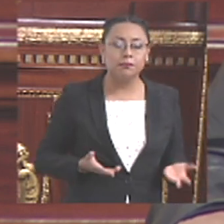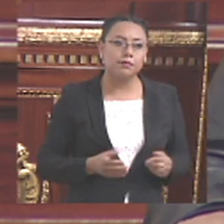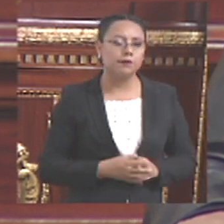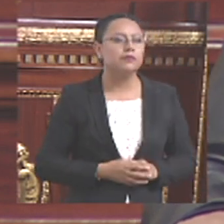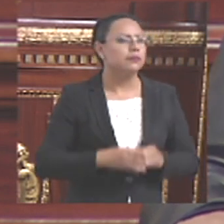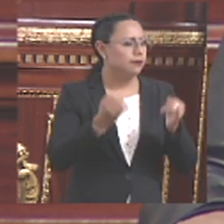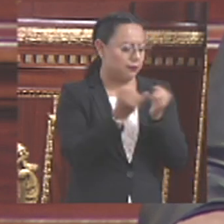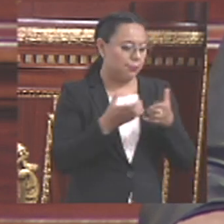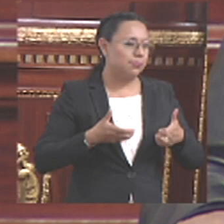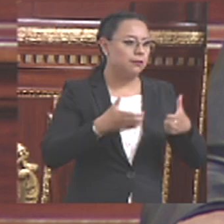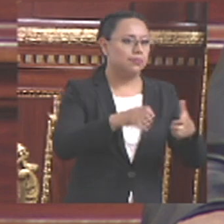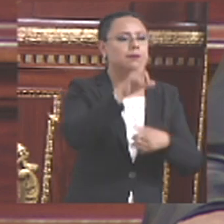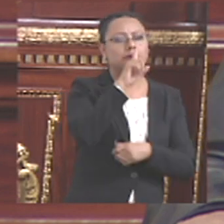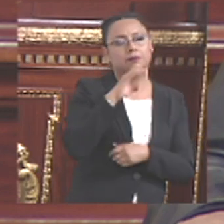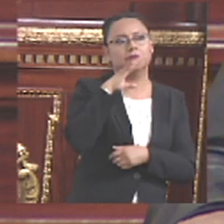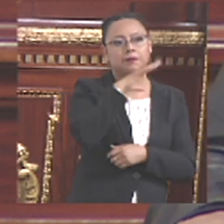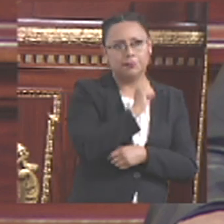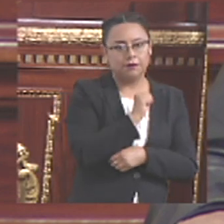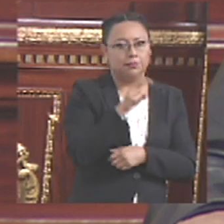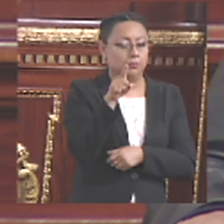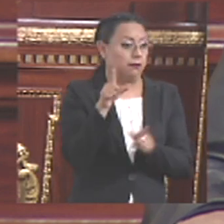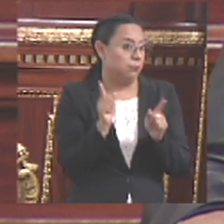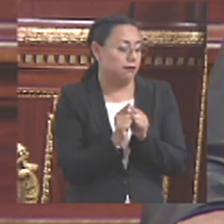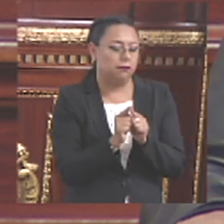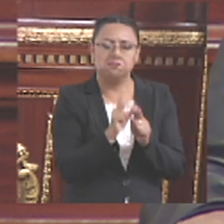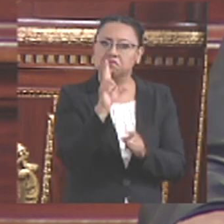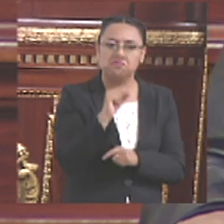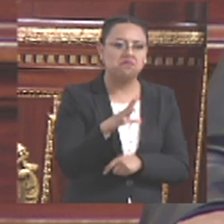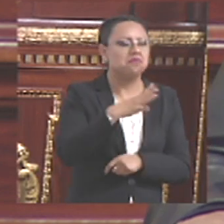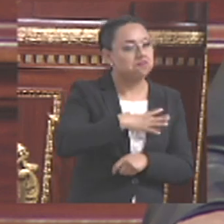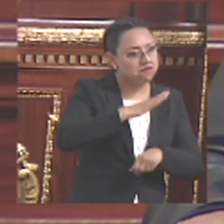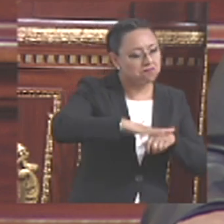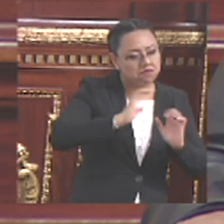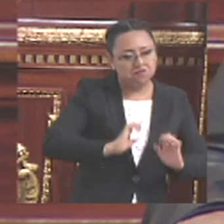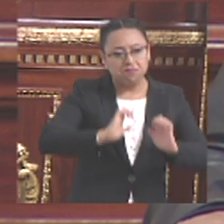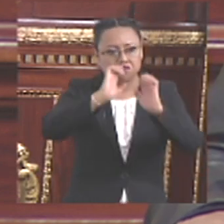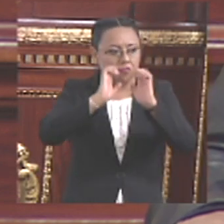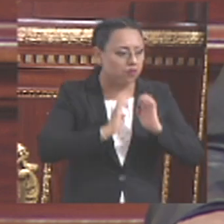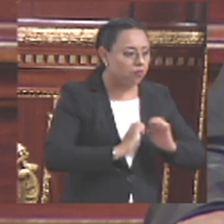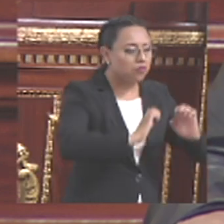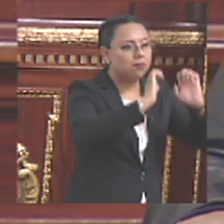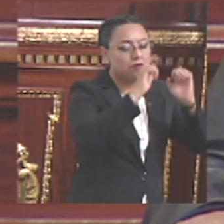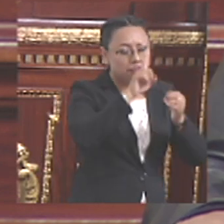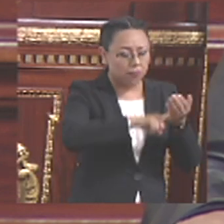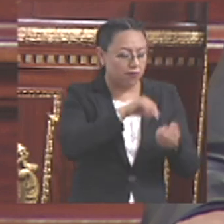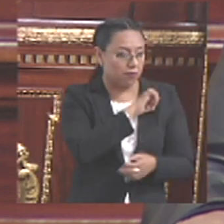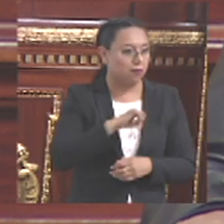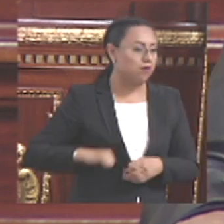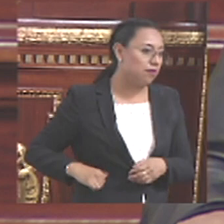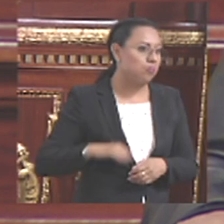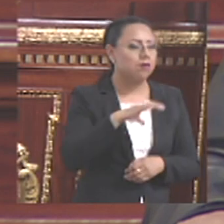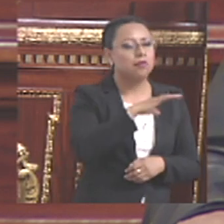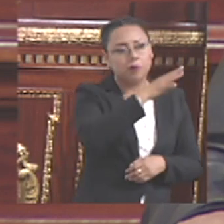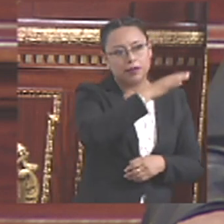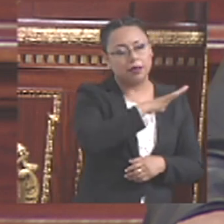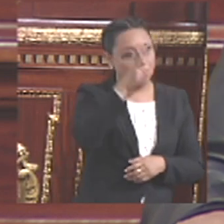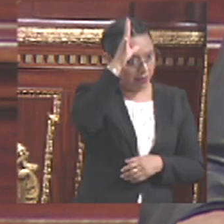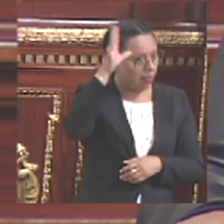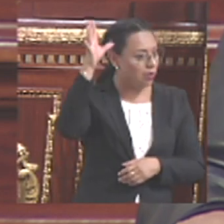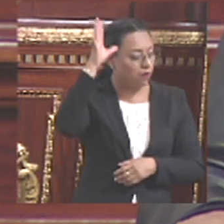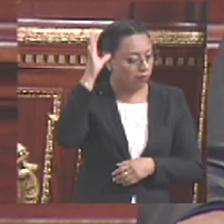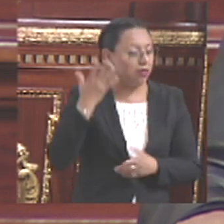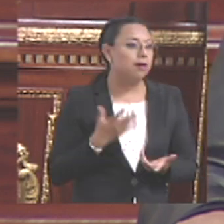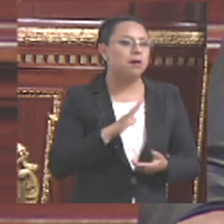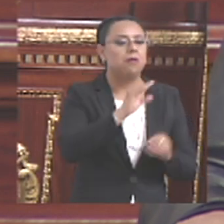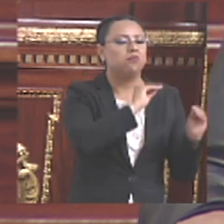12 existen más edificios y viviendas en la alcaldía Cuauhtémoc que han sido olvidados en materia de reconstrucción y que ahora